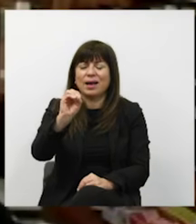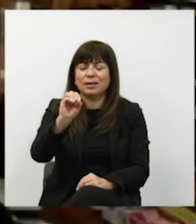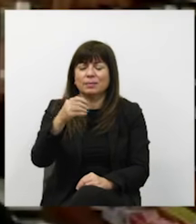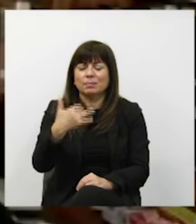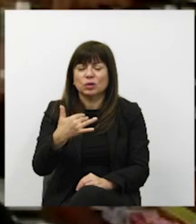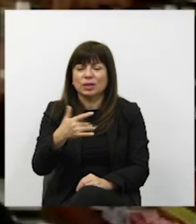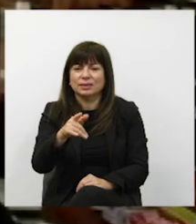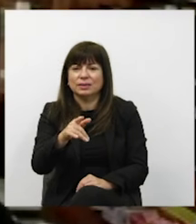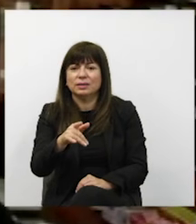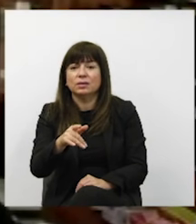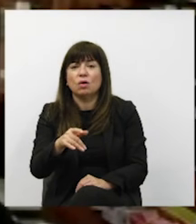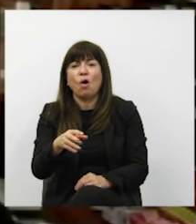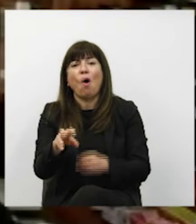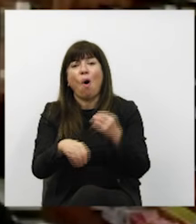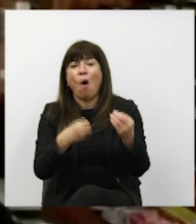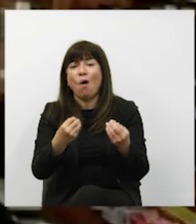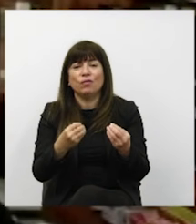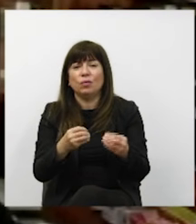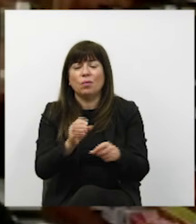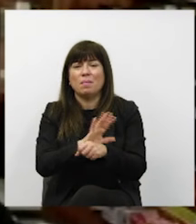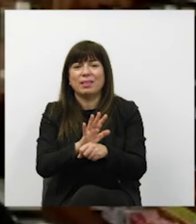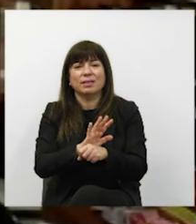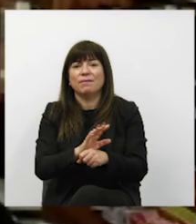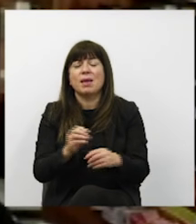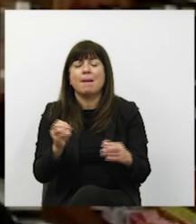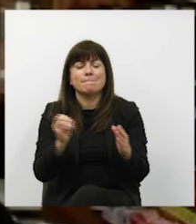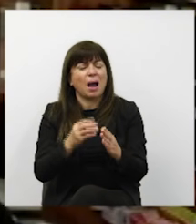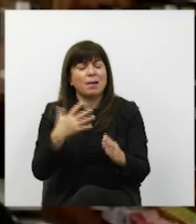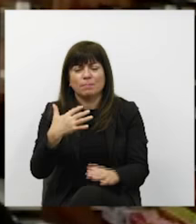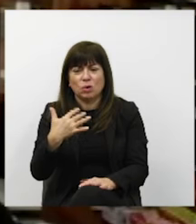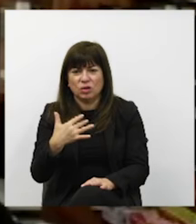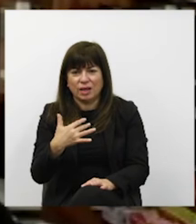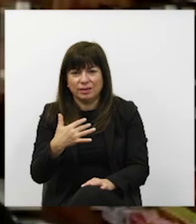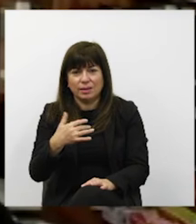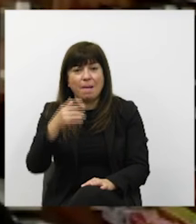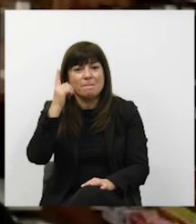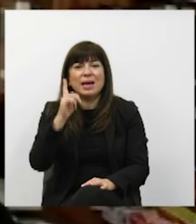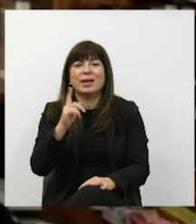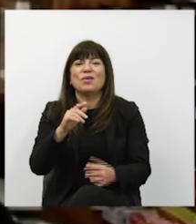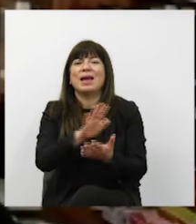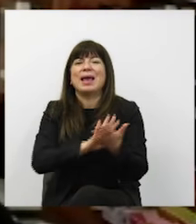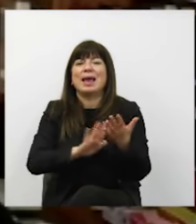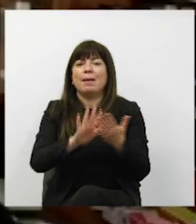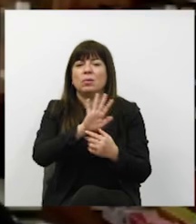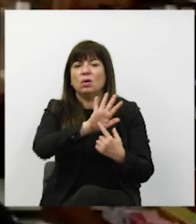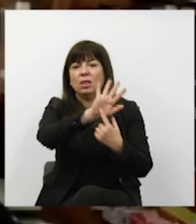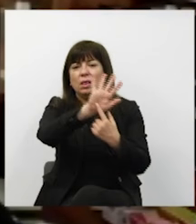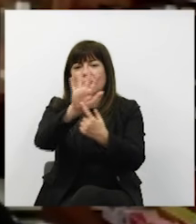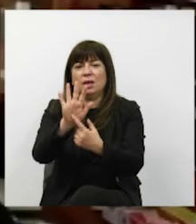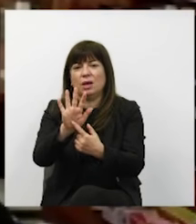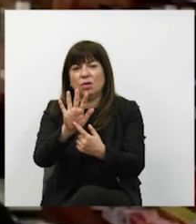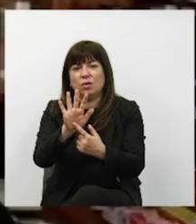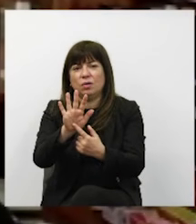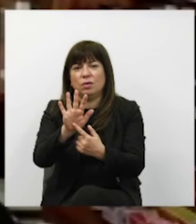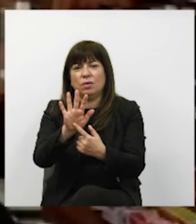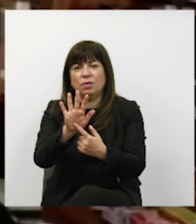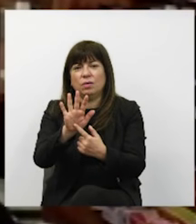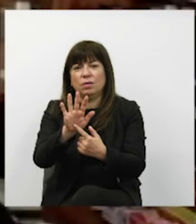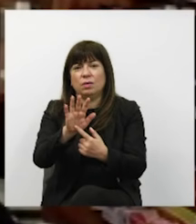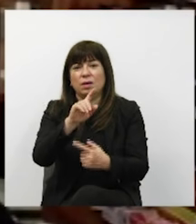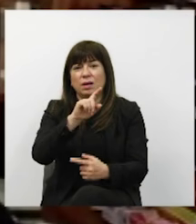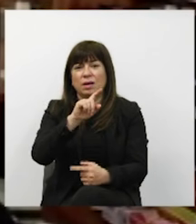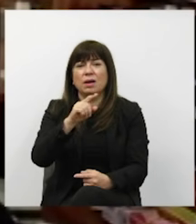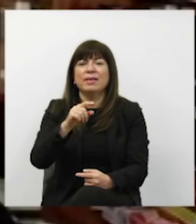disculpa. Obvio que la pandemia es lo más importante, pero para ponerte un ejemplo cualquiera que se me ocurra en este momento, ni la